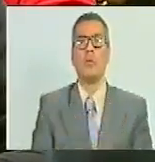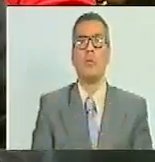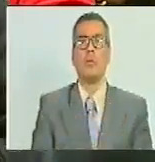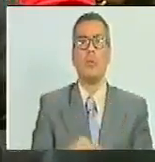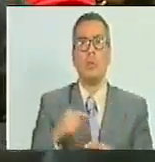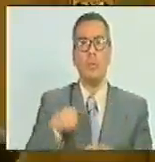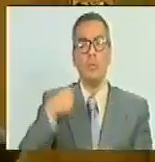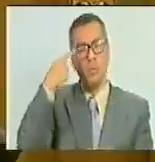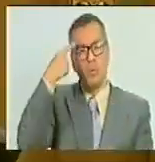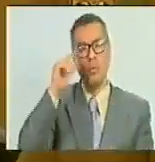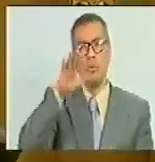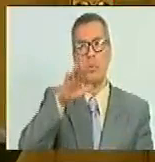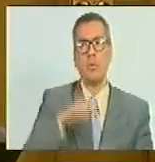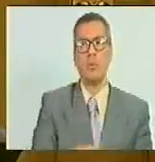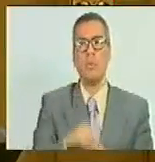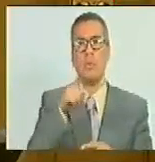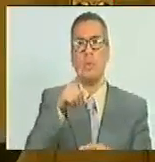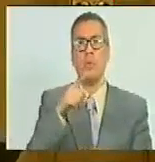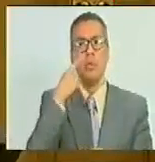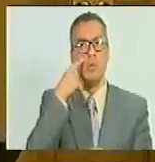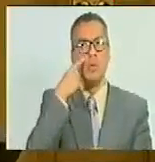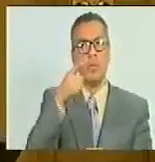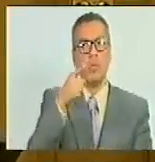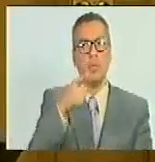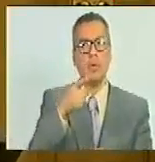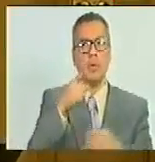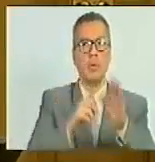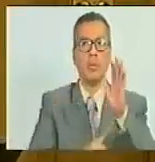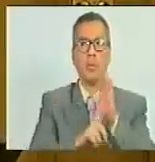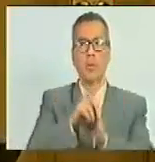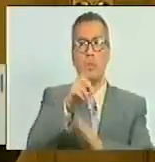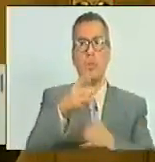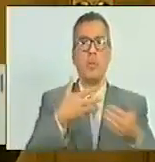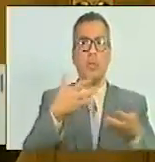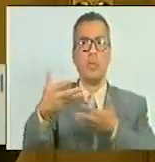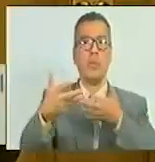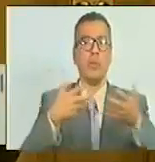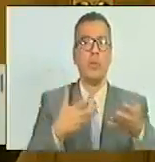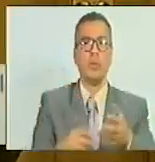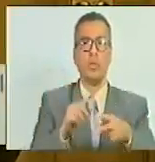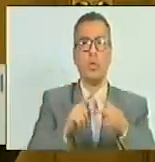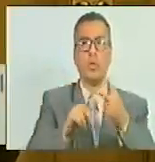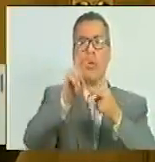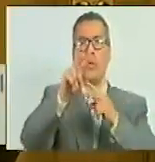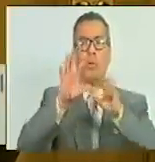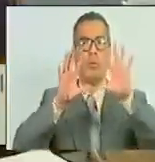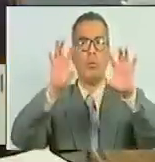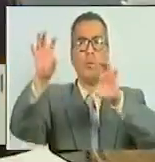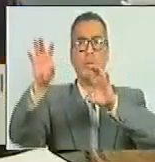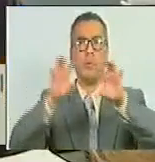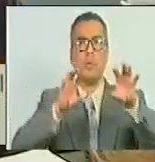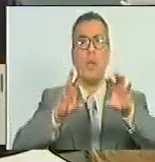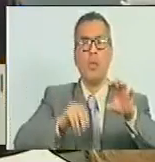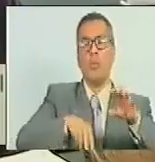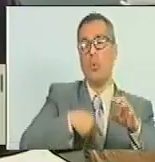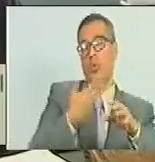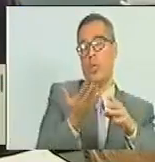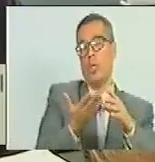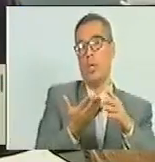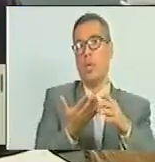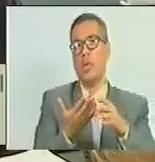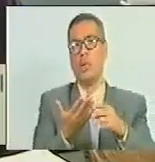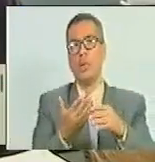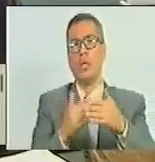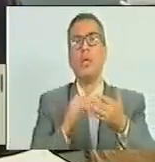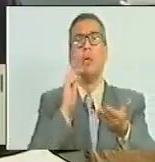Sin embargo, lo que hemos mirado es que el crecimiento de este intercambio entre ambas naciones pudiera llegar a